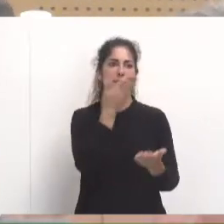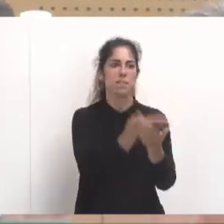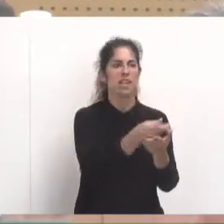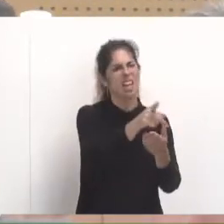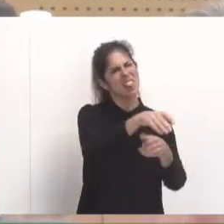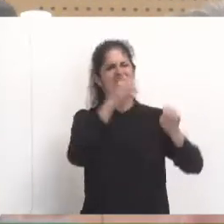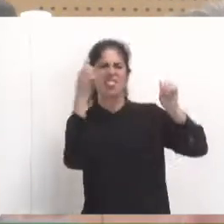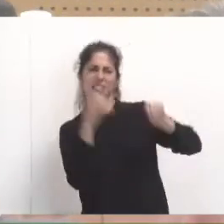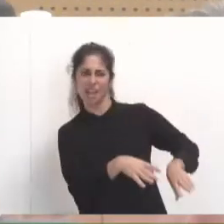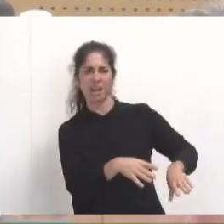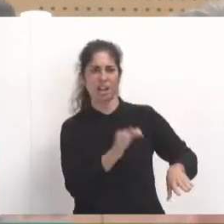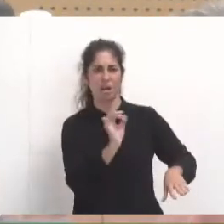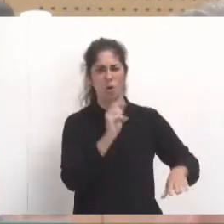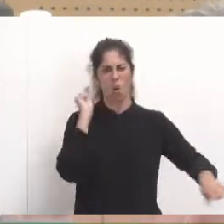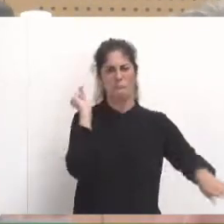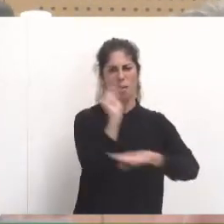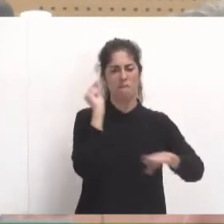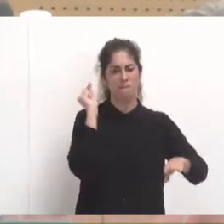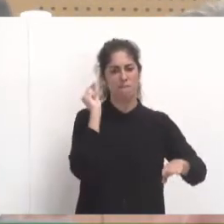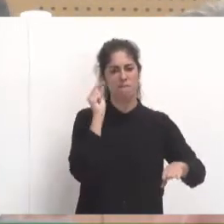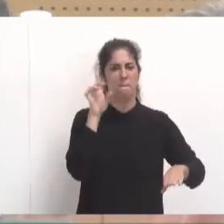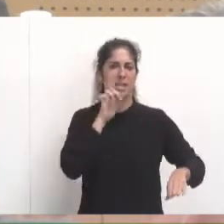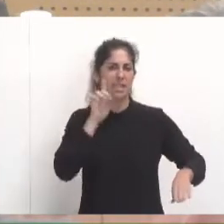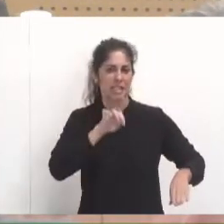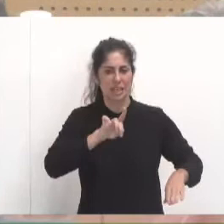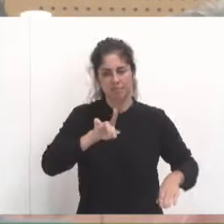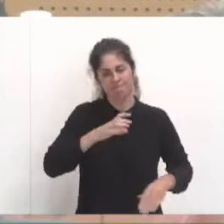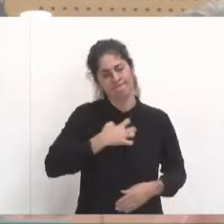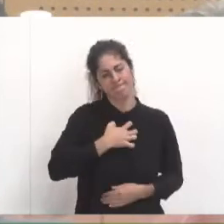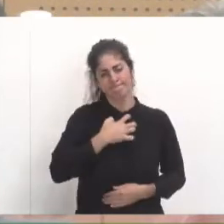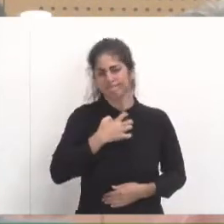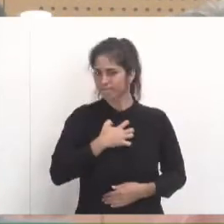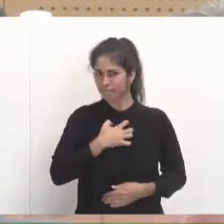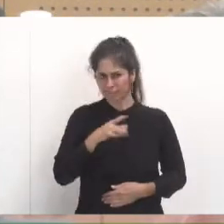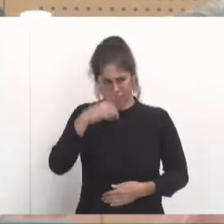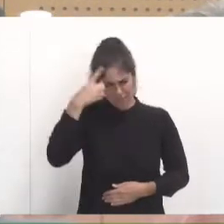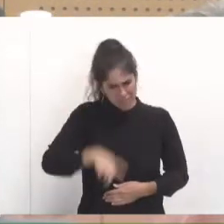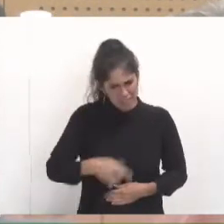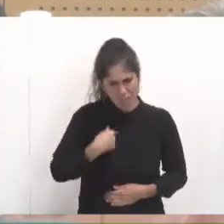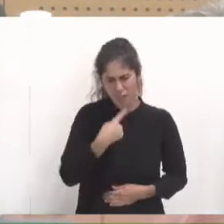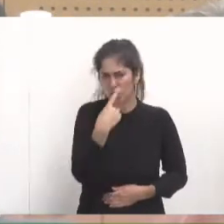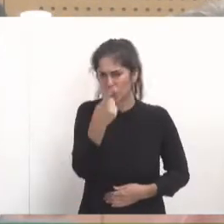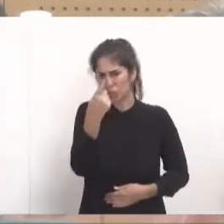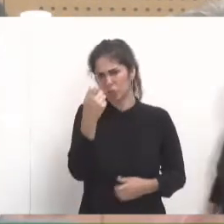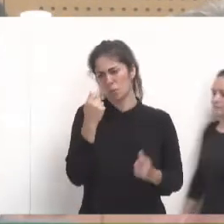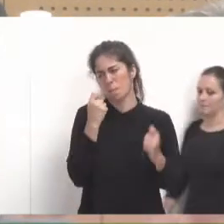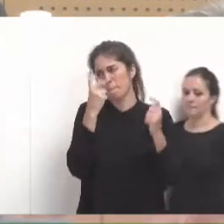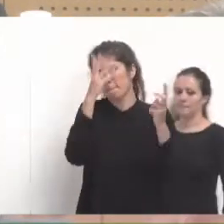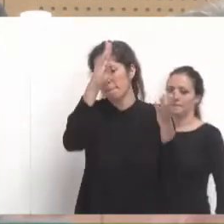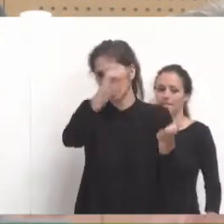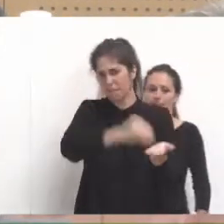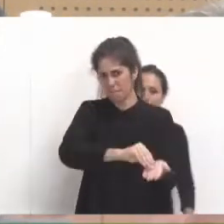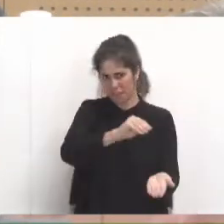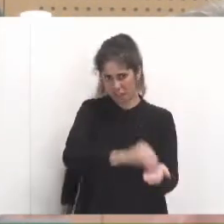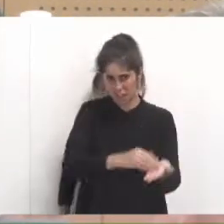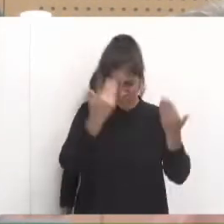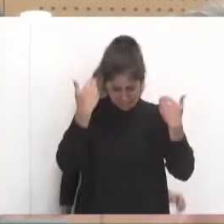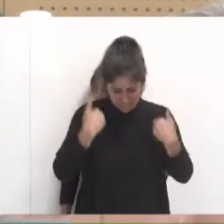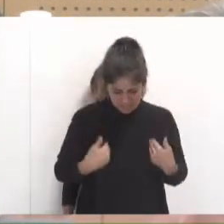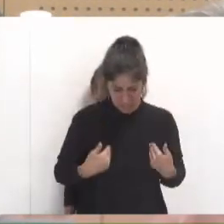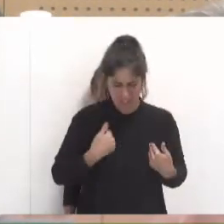y acusar de cuestiones que no son. Y no se sabe, y se lo he dicho muchas veces, este consejero